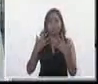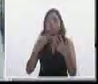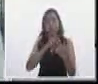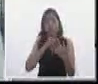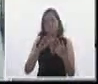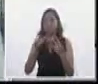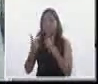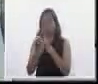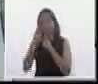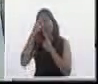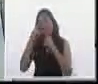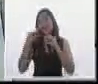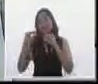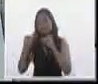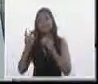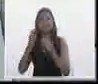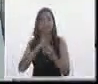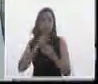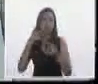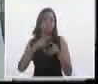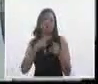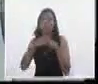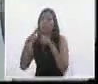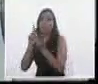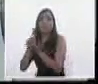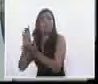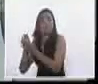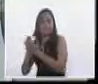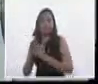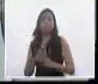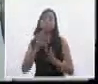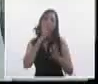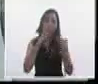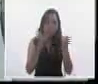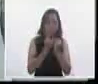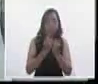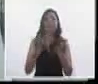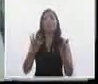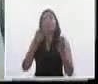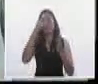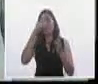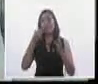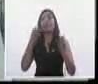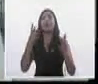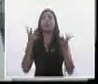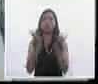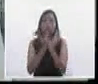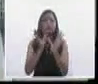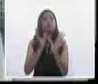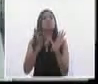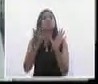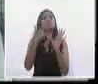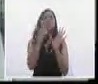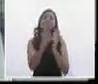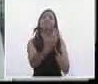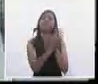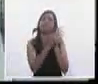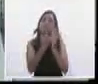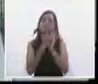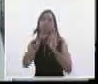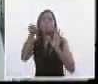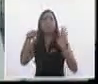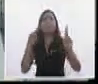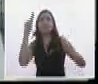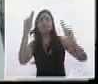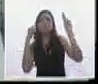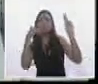alguna discapacidad eh estamos tratando de hacer foros de participación ciudadana este para